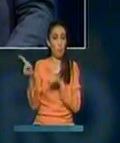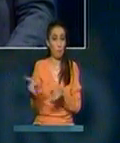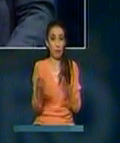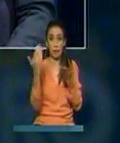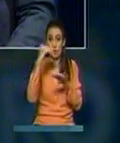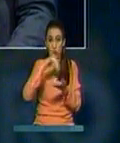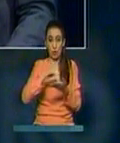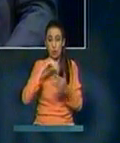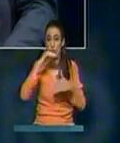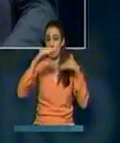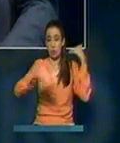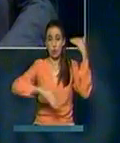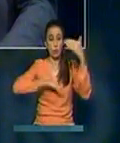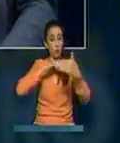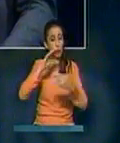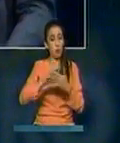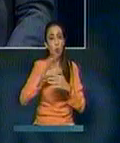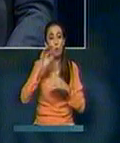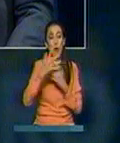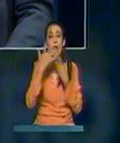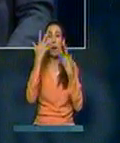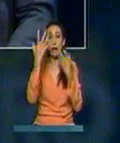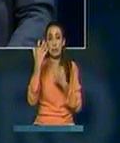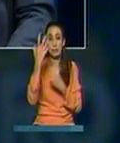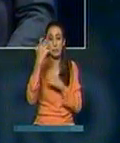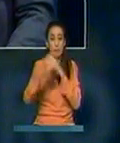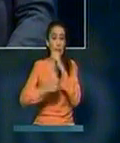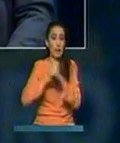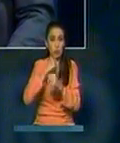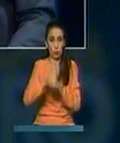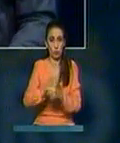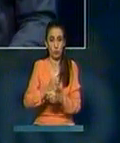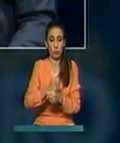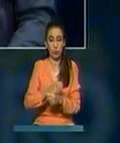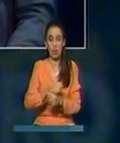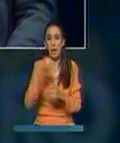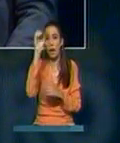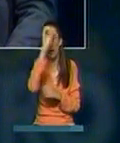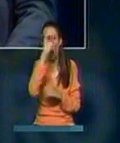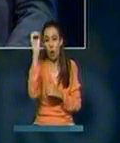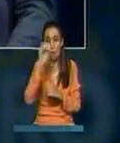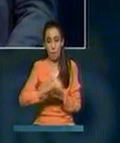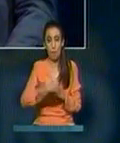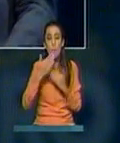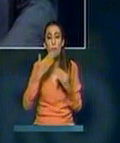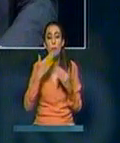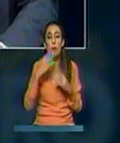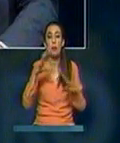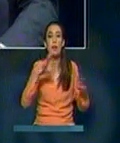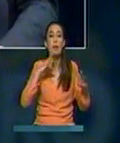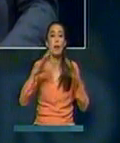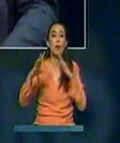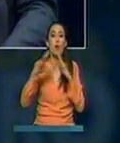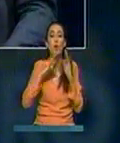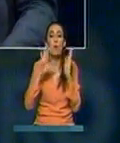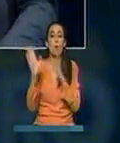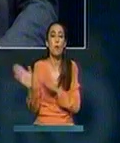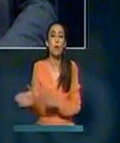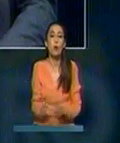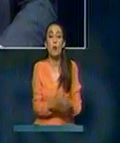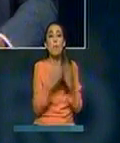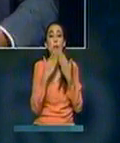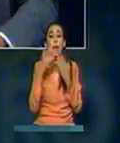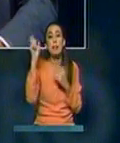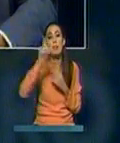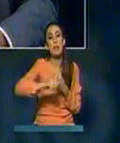plazos adecuados, que van hasta 15 años, y lo más importante, las tasas. Cuando hablamos de tasas, el emprendedor